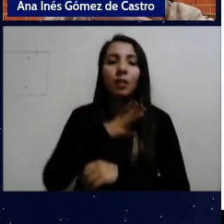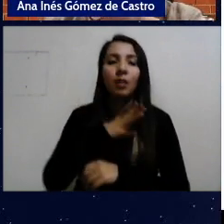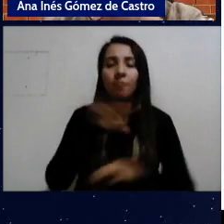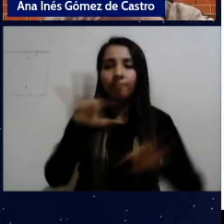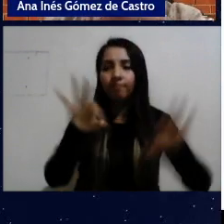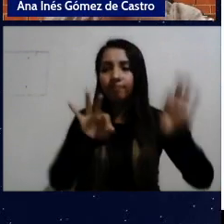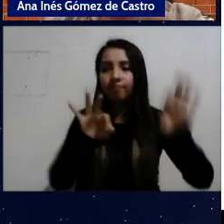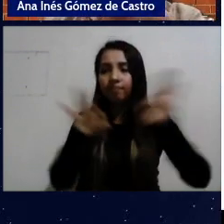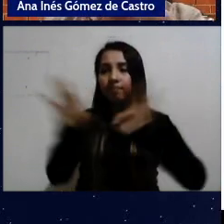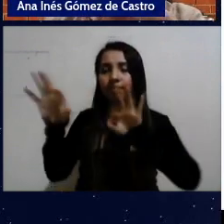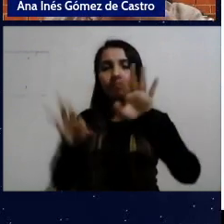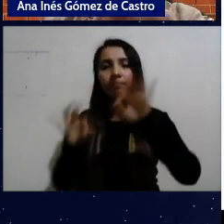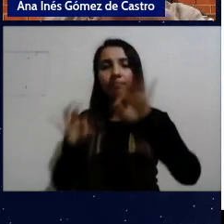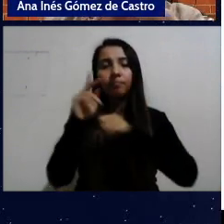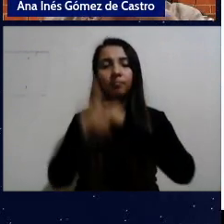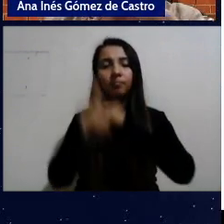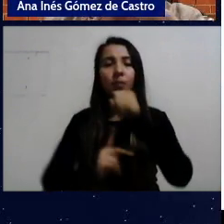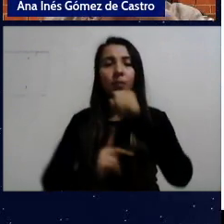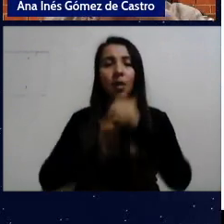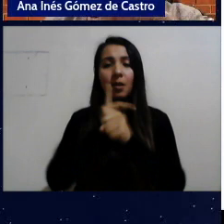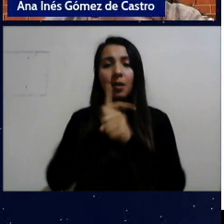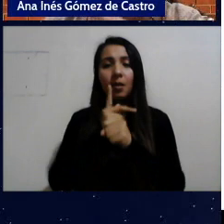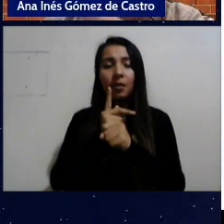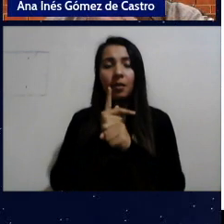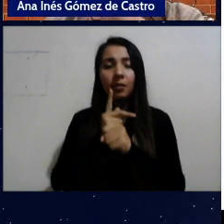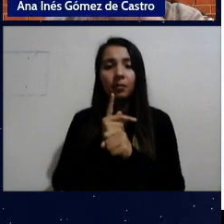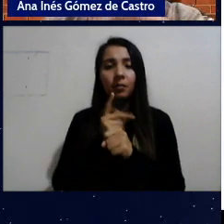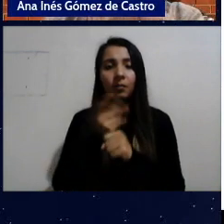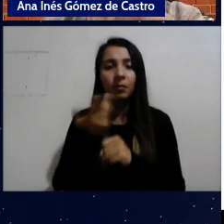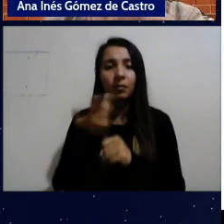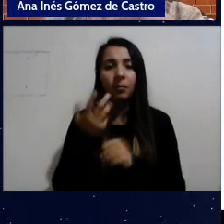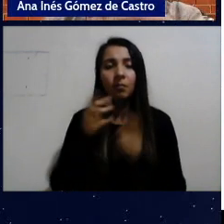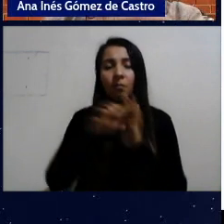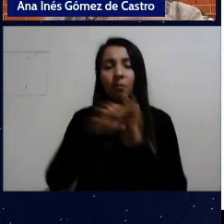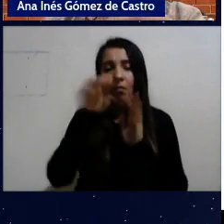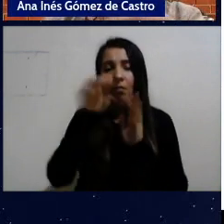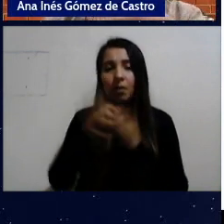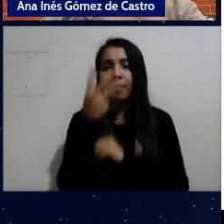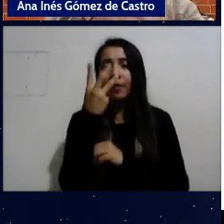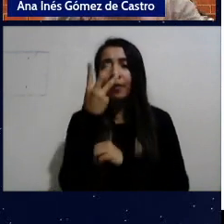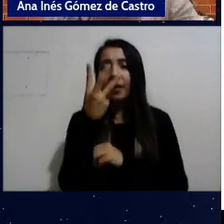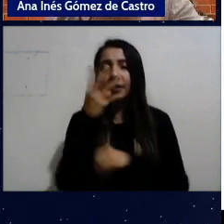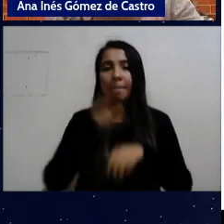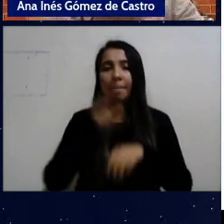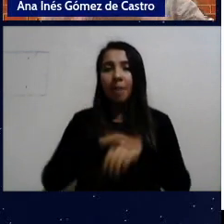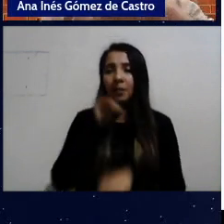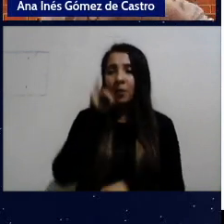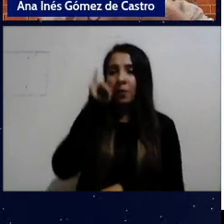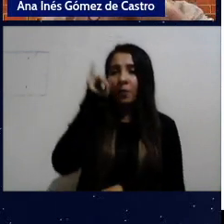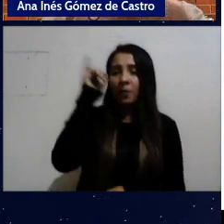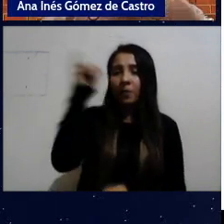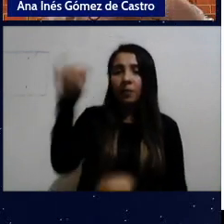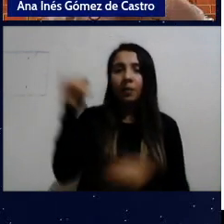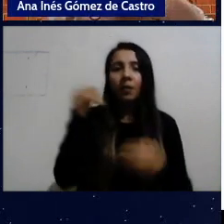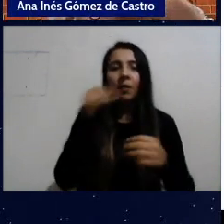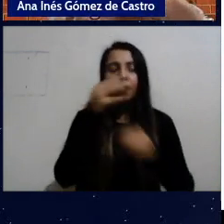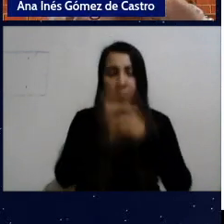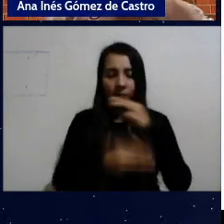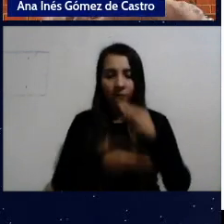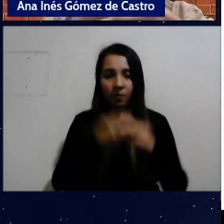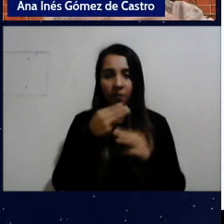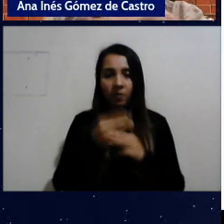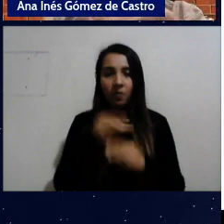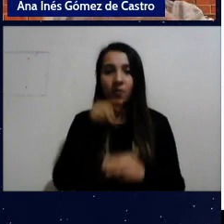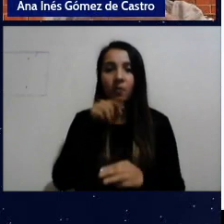seleccionó una serie de planetas, concretamente el 1E, el F y el G, es decir, los 3 que estaban más allá de la Tierra,